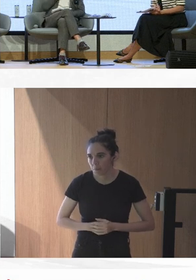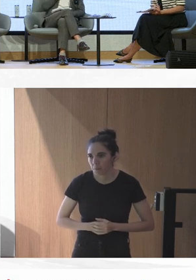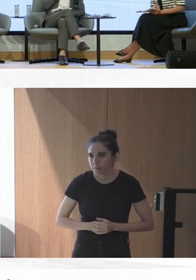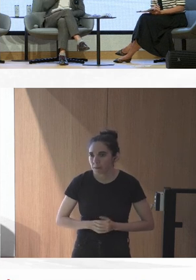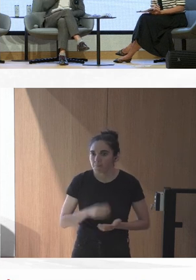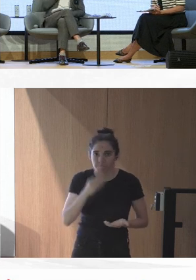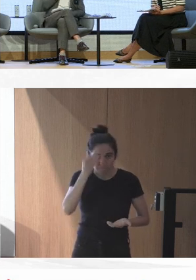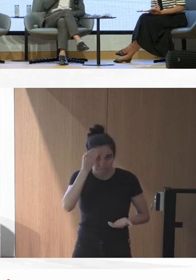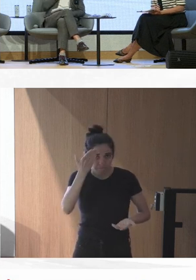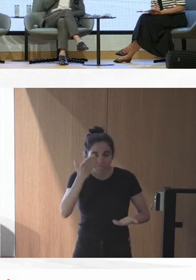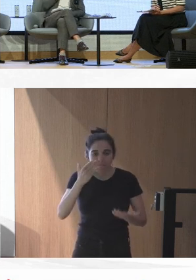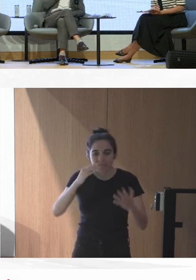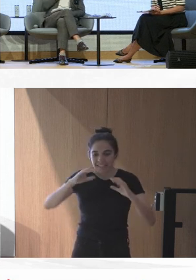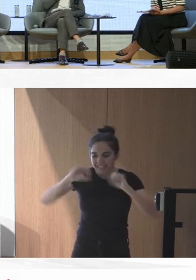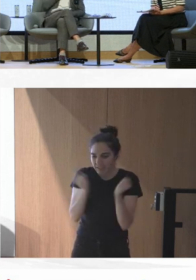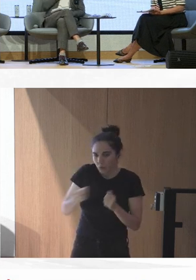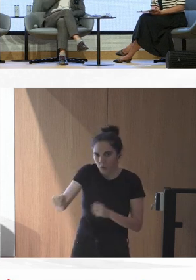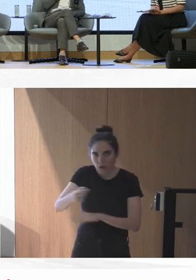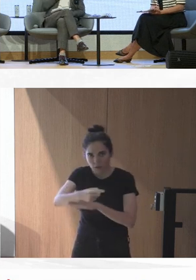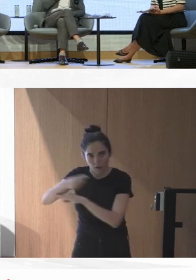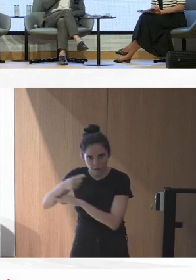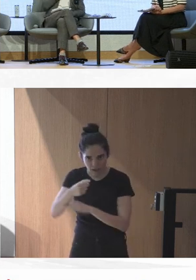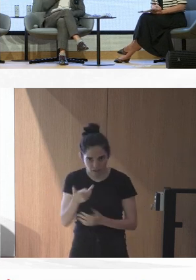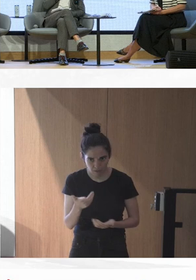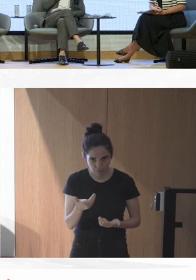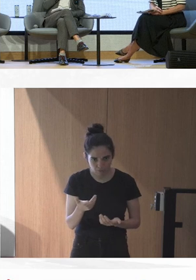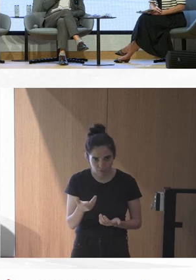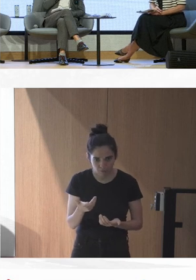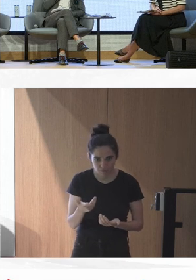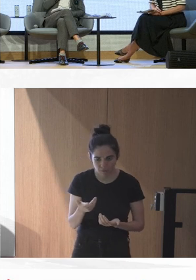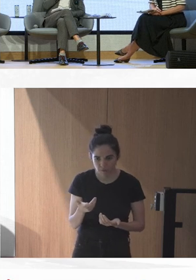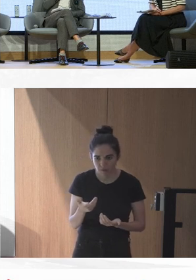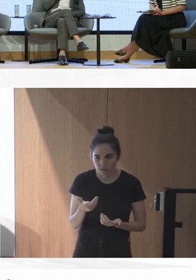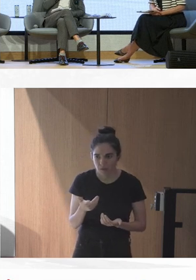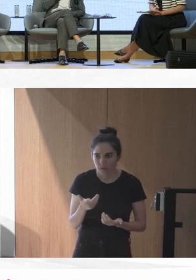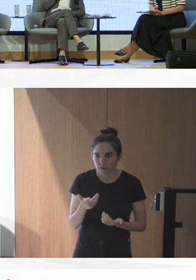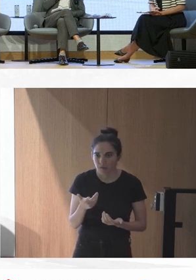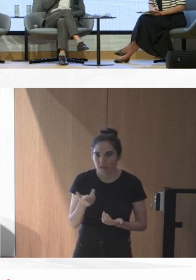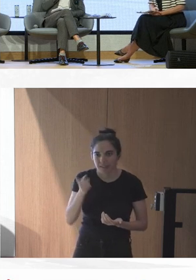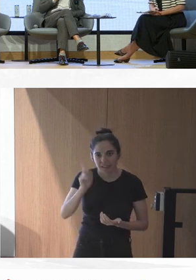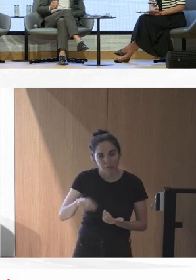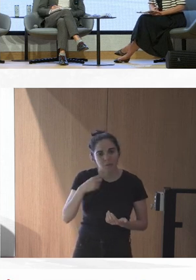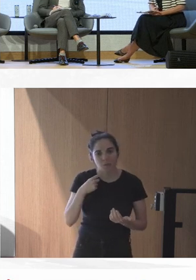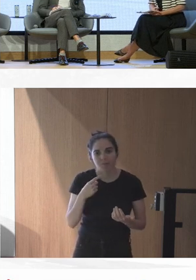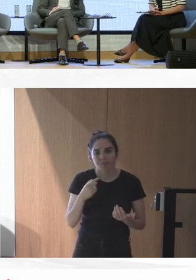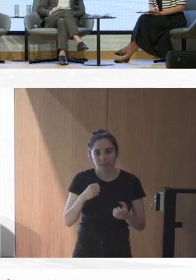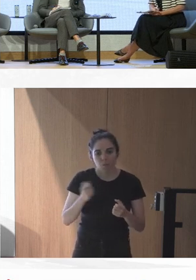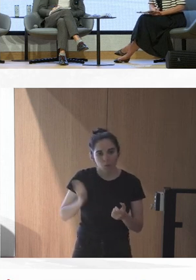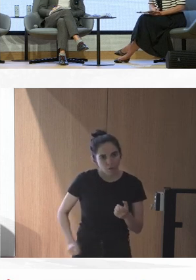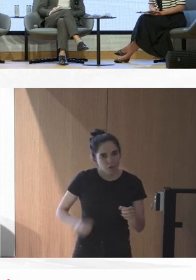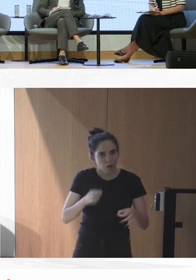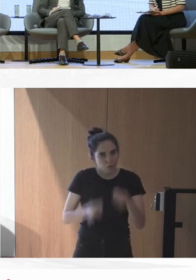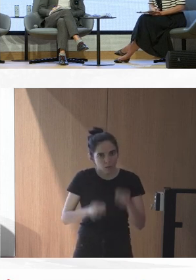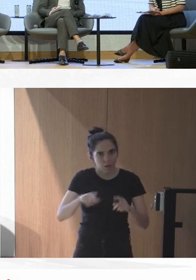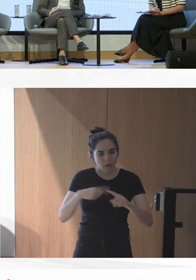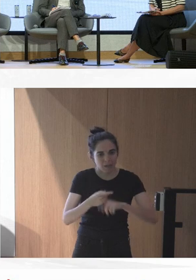la institucionalización involuntaria, existe todavía un consenso en los operadores de justicia y en las instituciones del